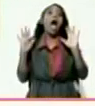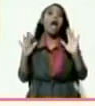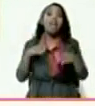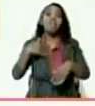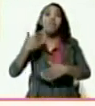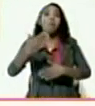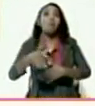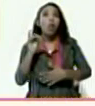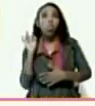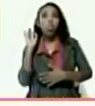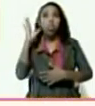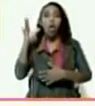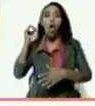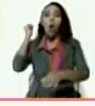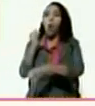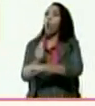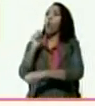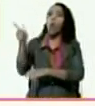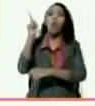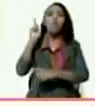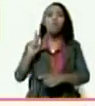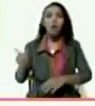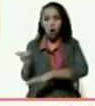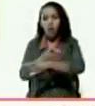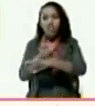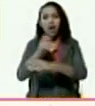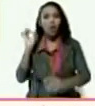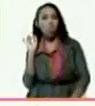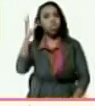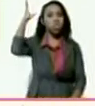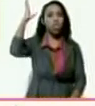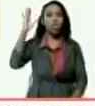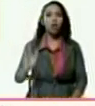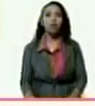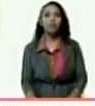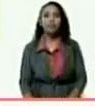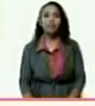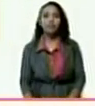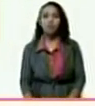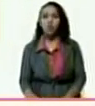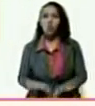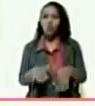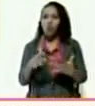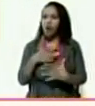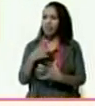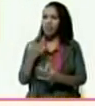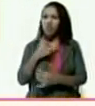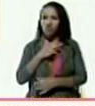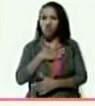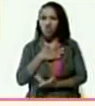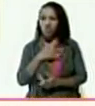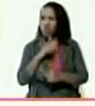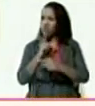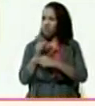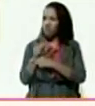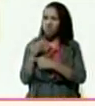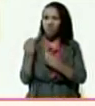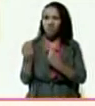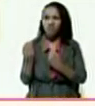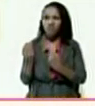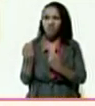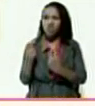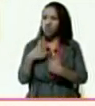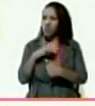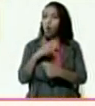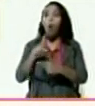culpa al gobierno. ¿Qué interés podemos tener nosotros? Ninguno. Interés pueden